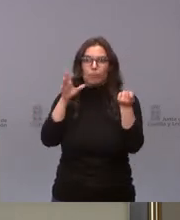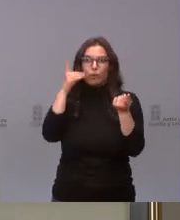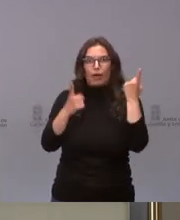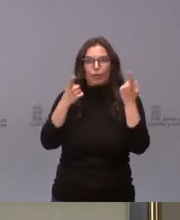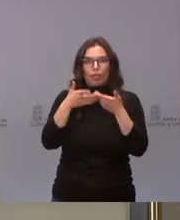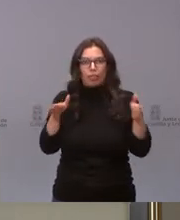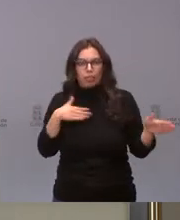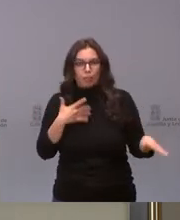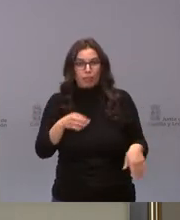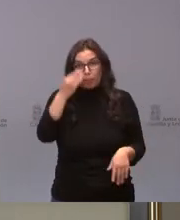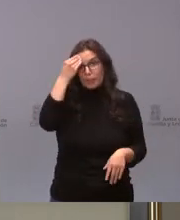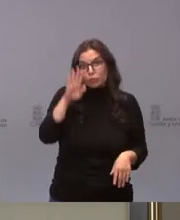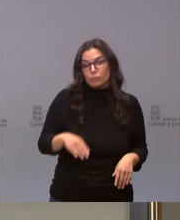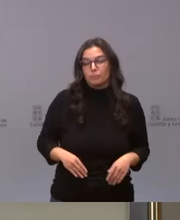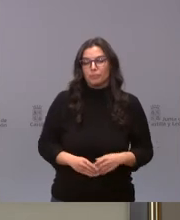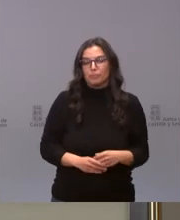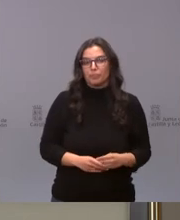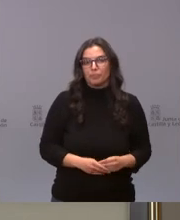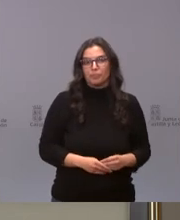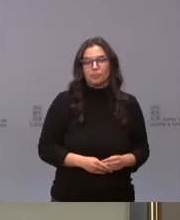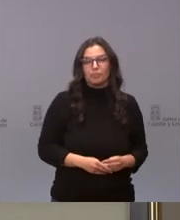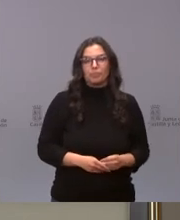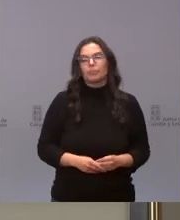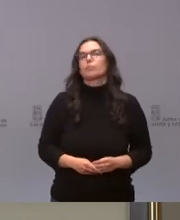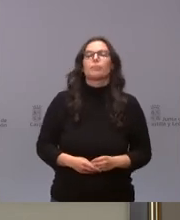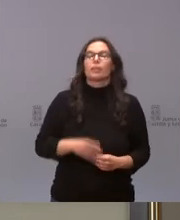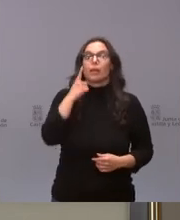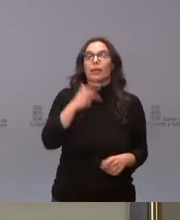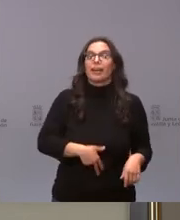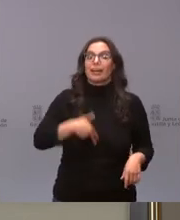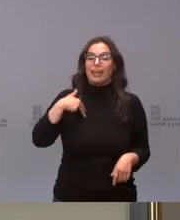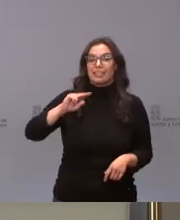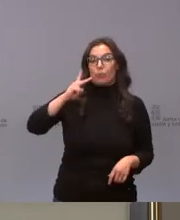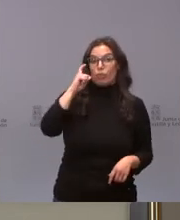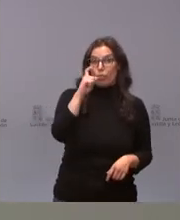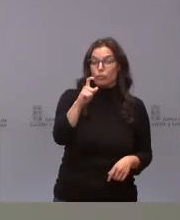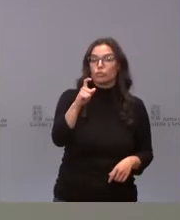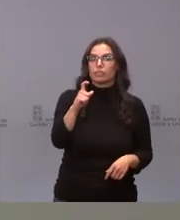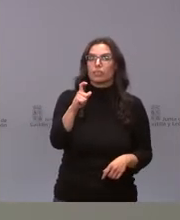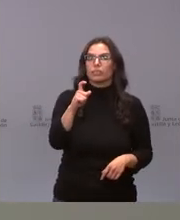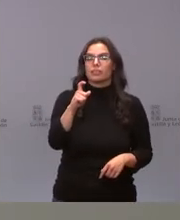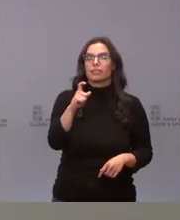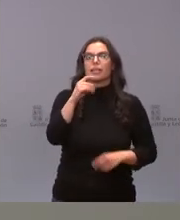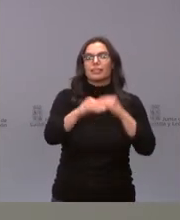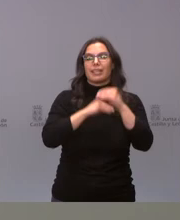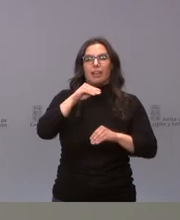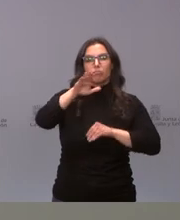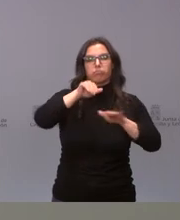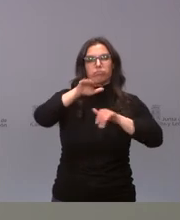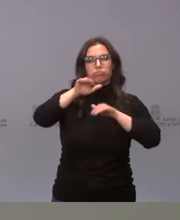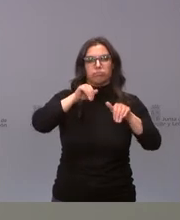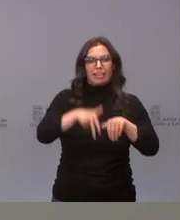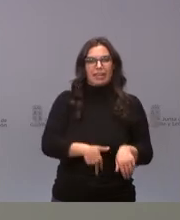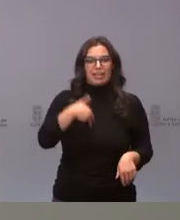el camino, creo yo. Gracias. Bueno, en general las segundas dosis se está haciendo un llamamiento. De